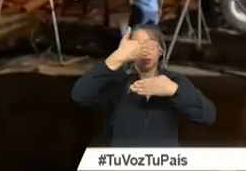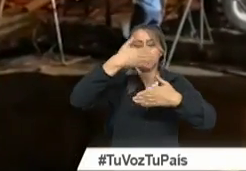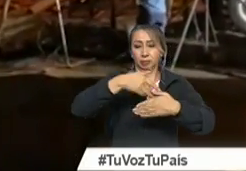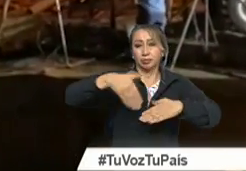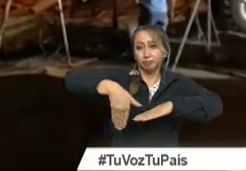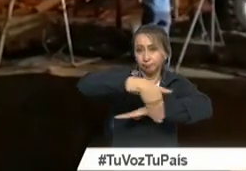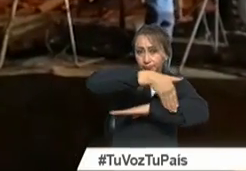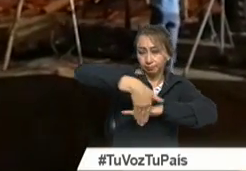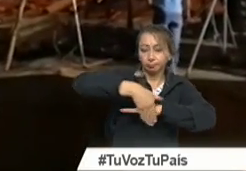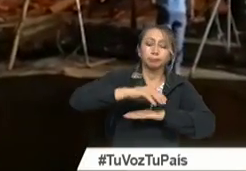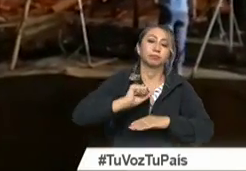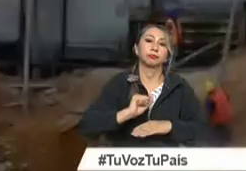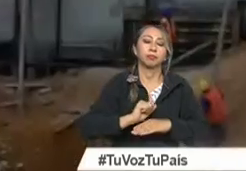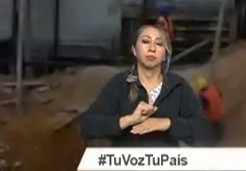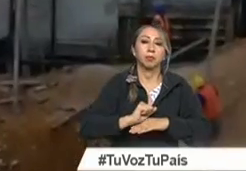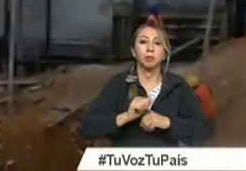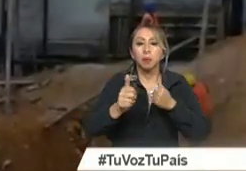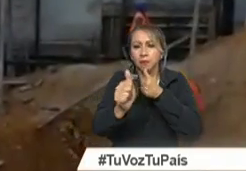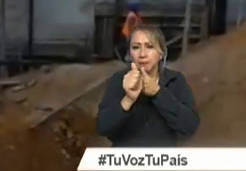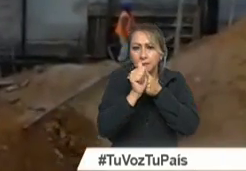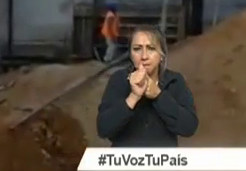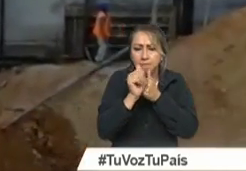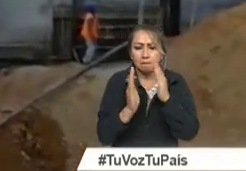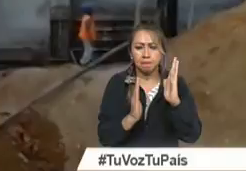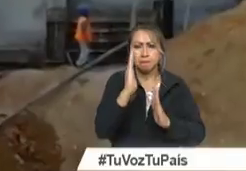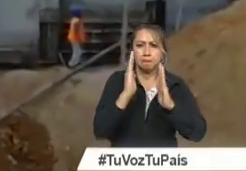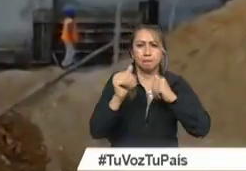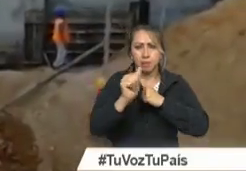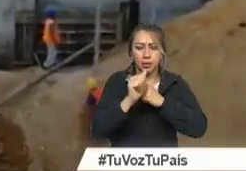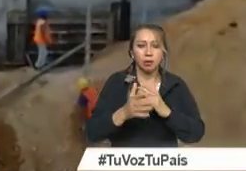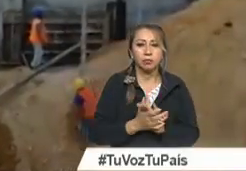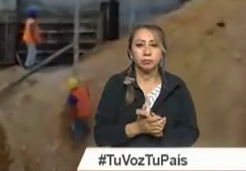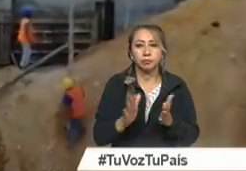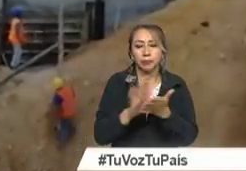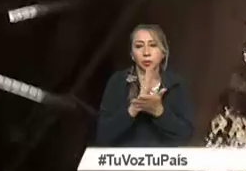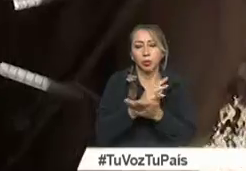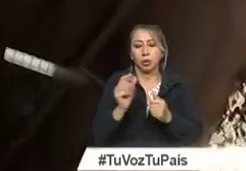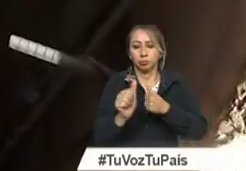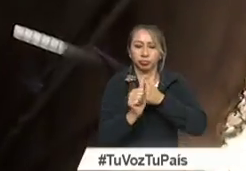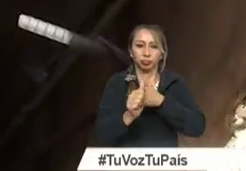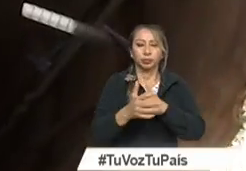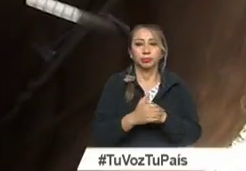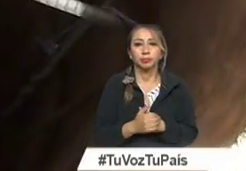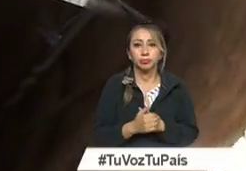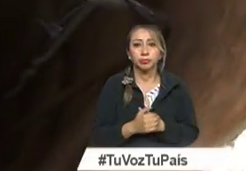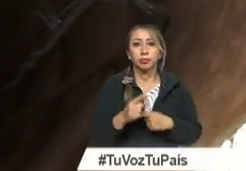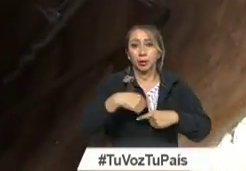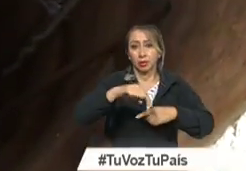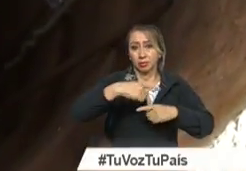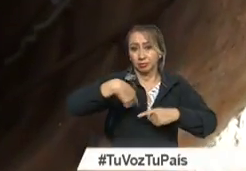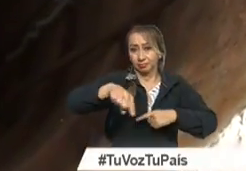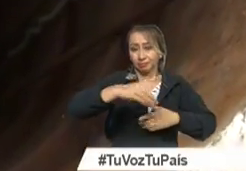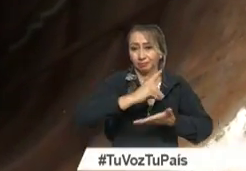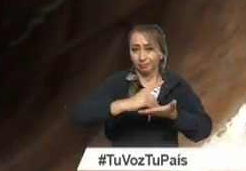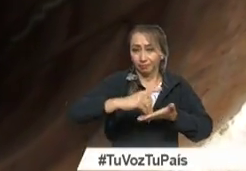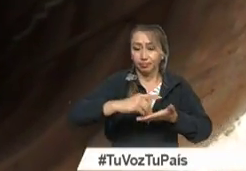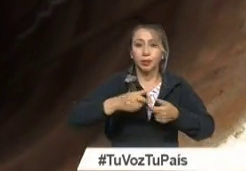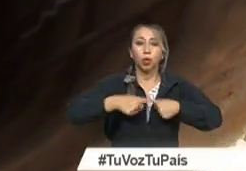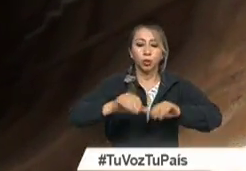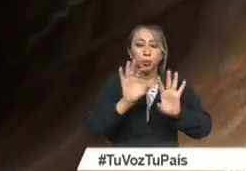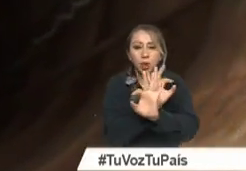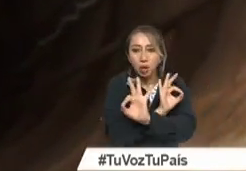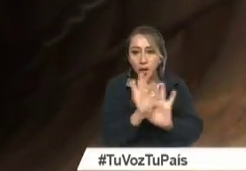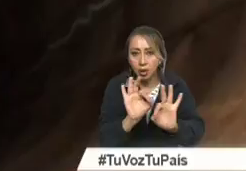calle ernesto castro unirá los tres últimos pilotos en los predios de la institución educativa en la siguiente semana se continuará con la